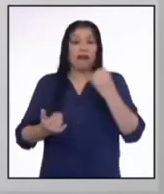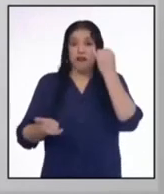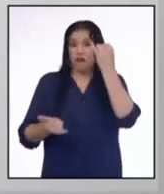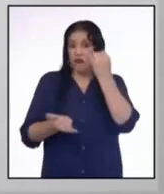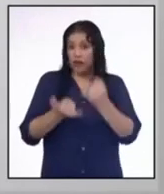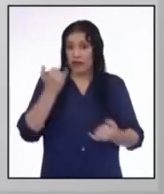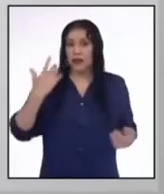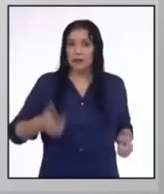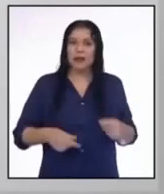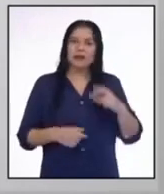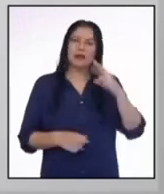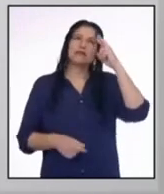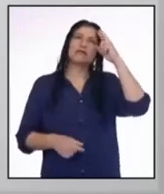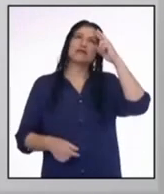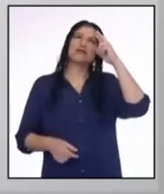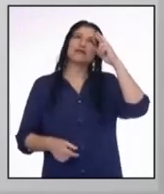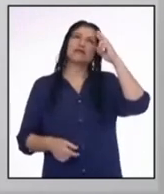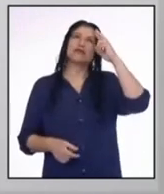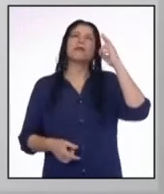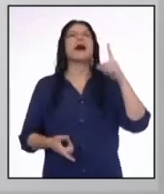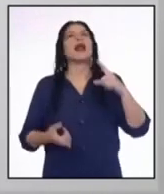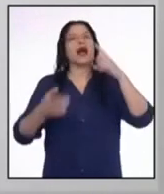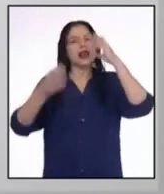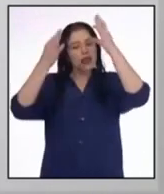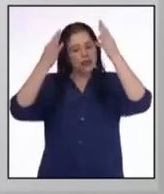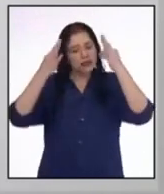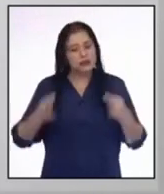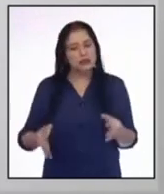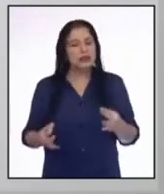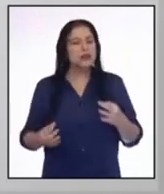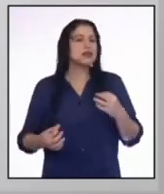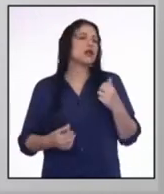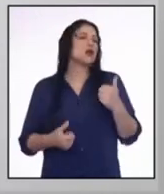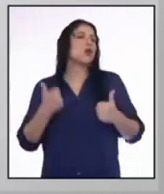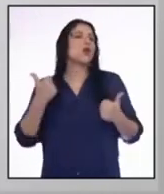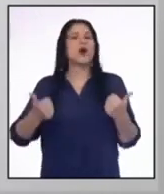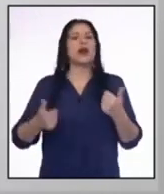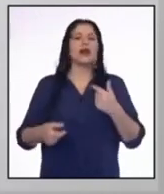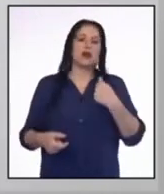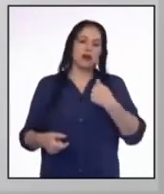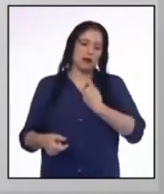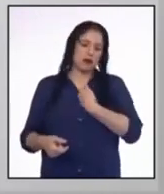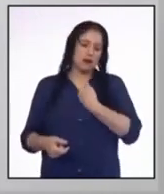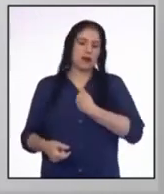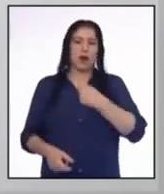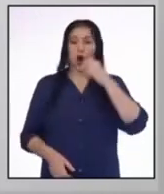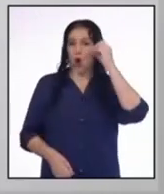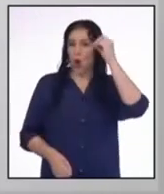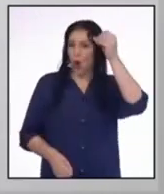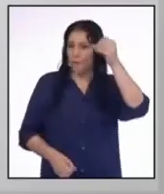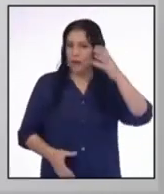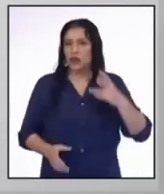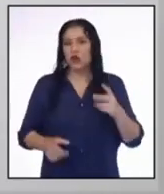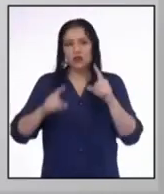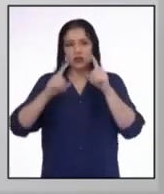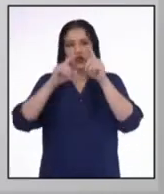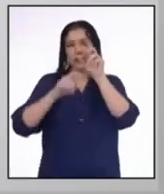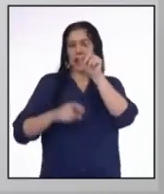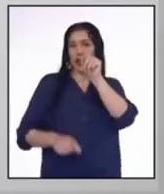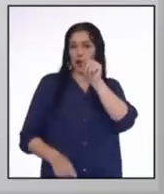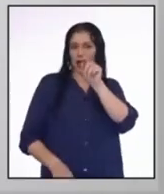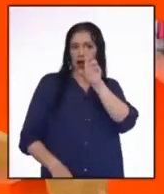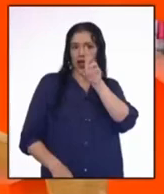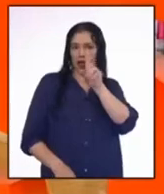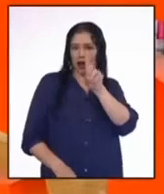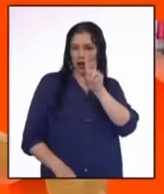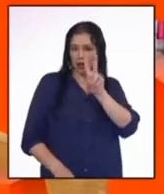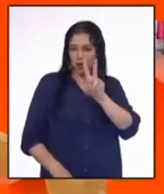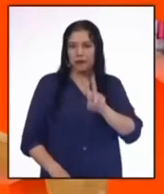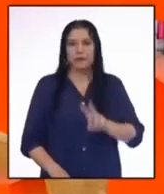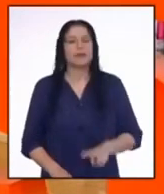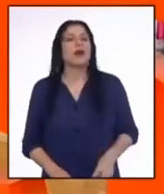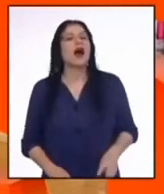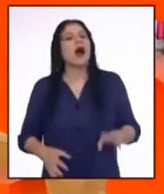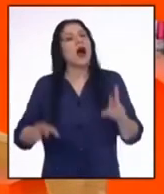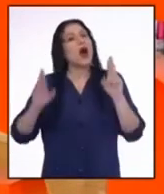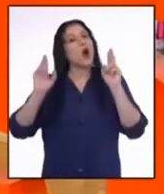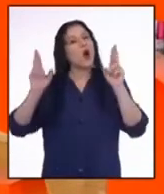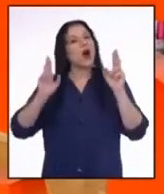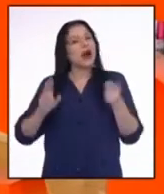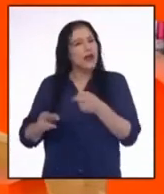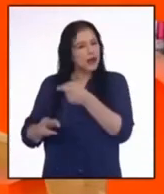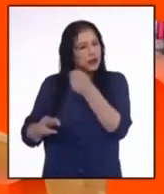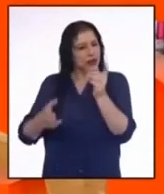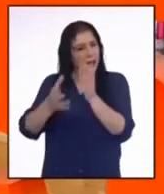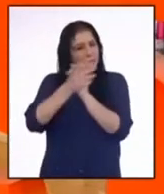finalmente reflexionaron para decidir qué es lo que piensan sobre el triángulo de la vida. Esperemos que